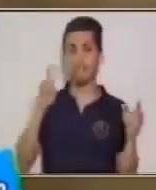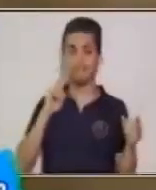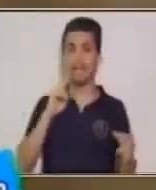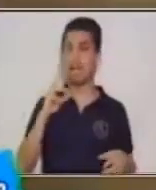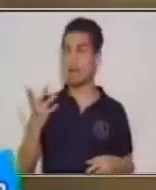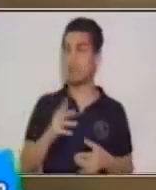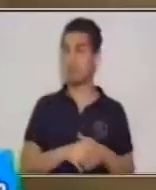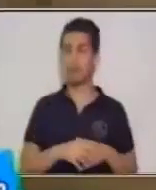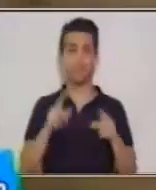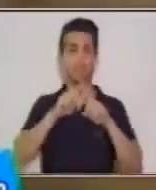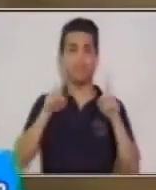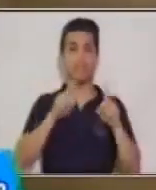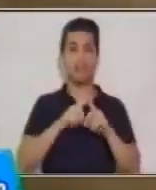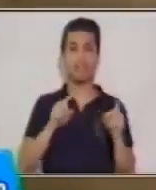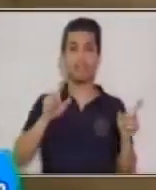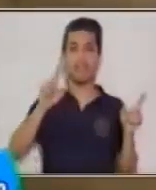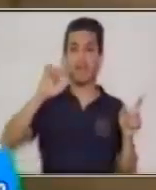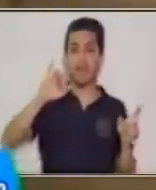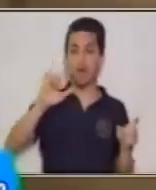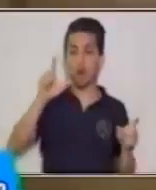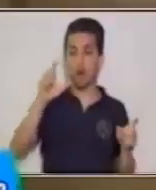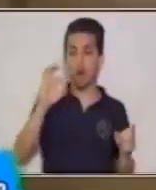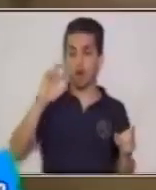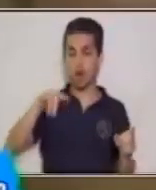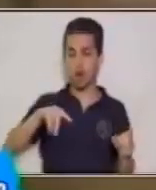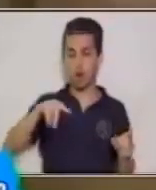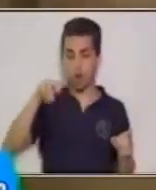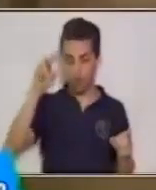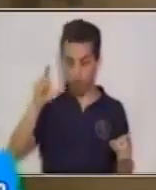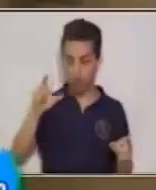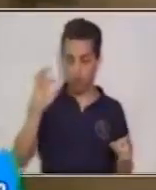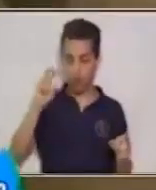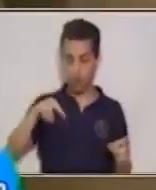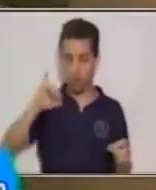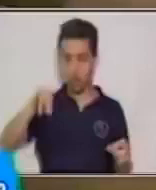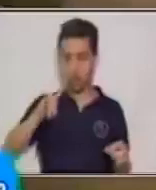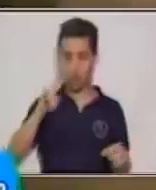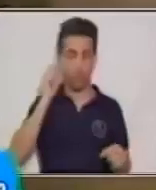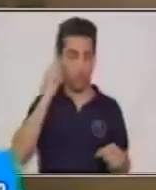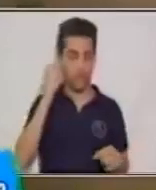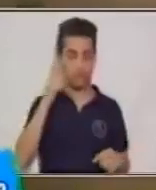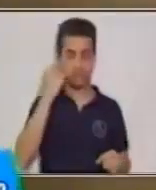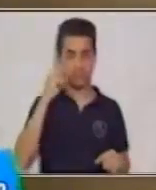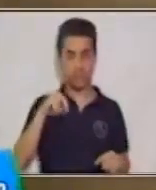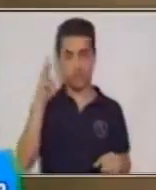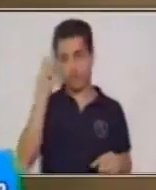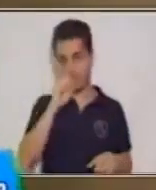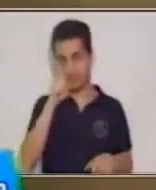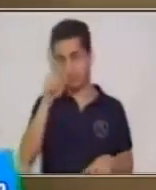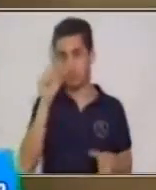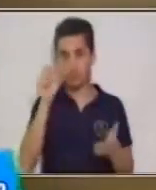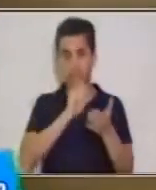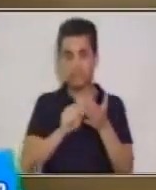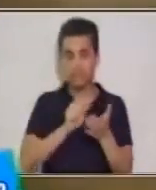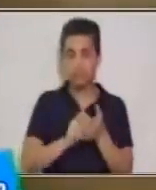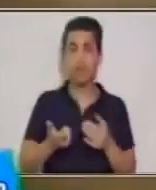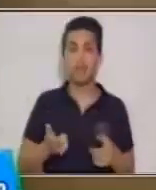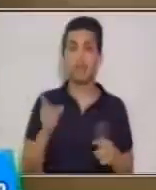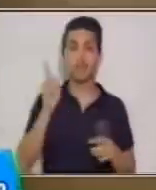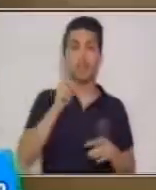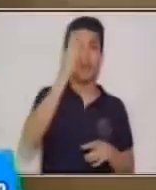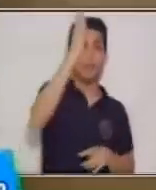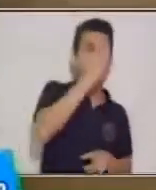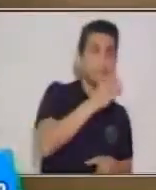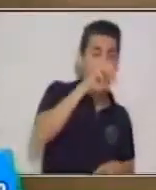cualquiera de sus conjugaciones y escribe aquí presente, pasado y futuro. Y luego a clasificar. O podrías poner aquí, en lugar